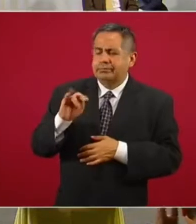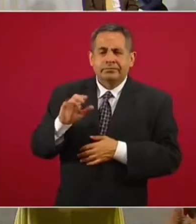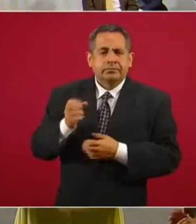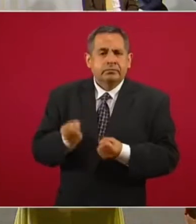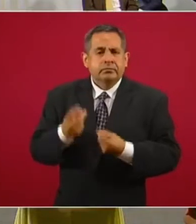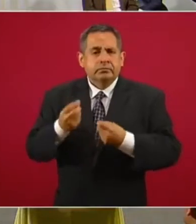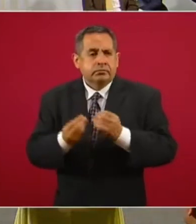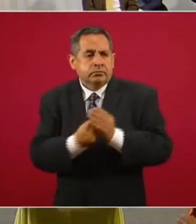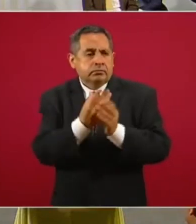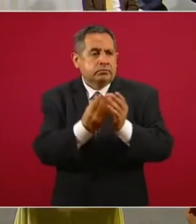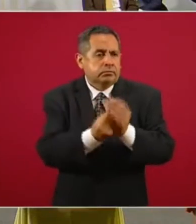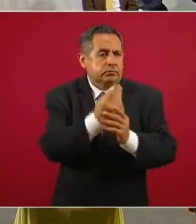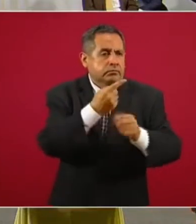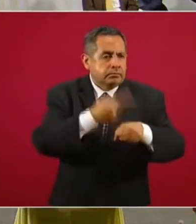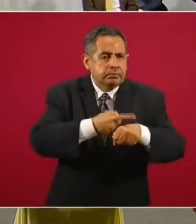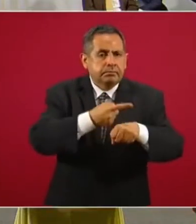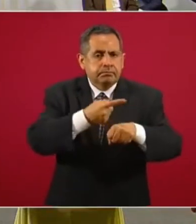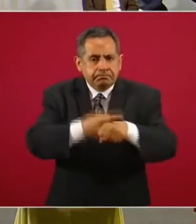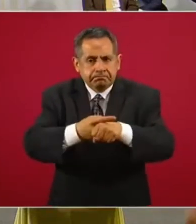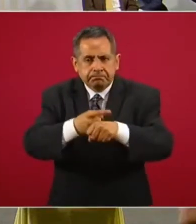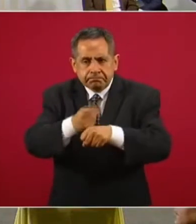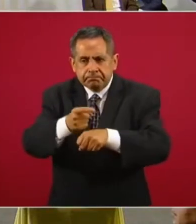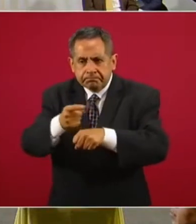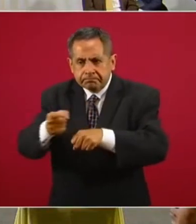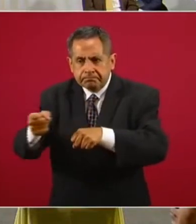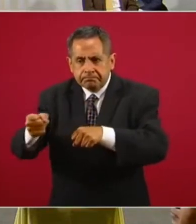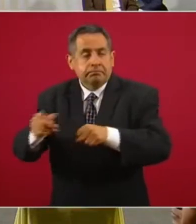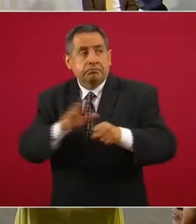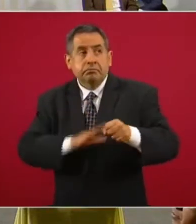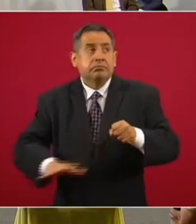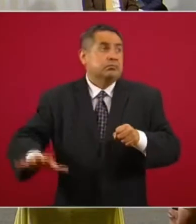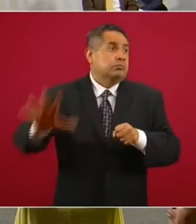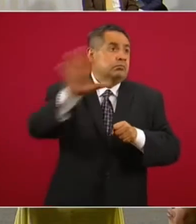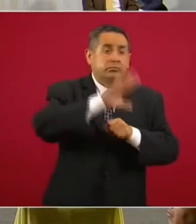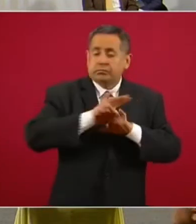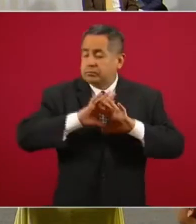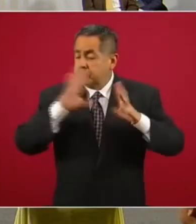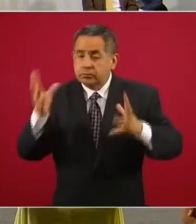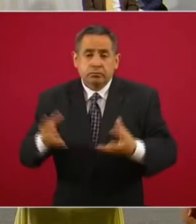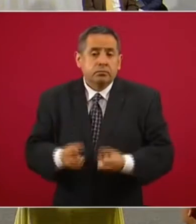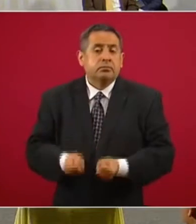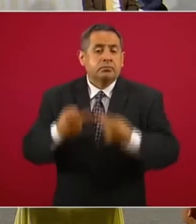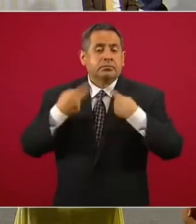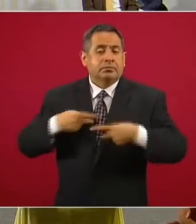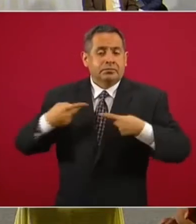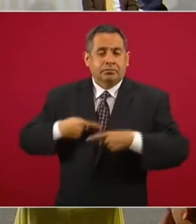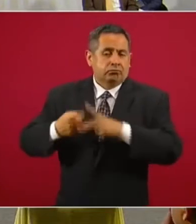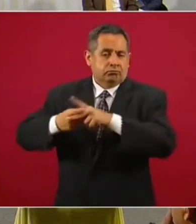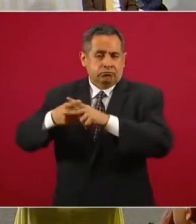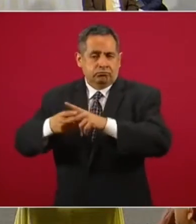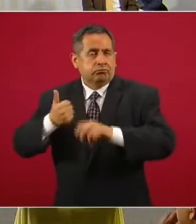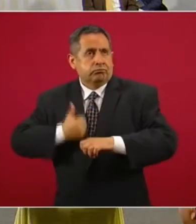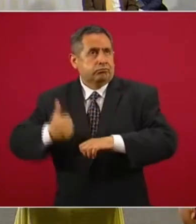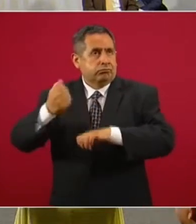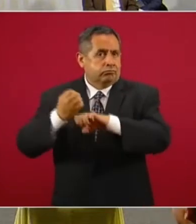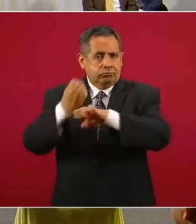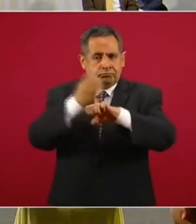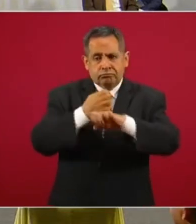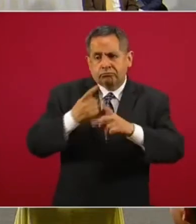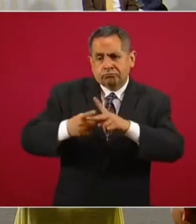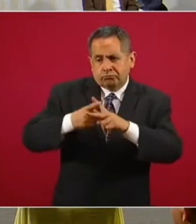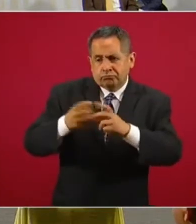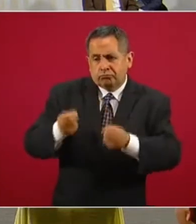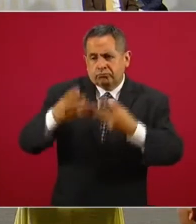de casos nuevos, dividido por el tamaño de la población de cada entidad federativa. Y esto, por cierto, es